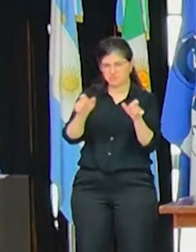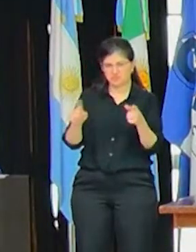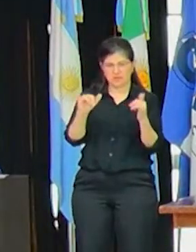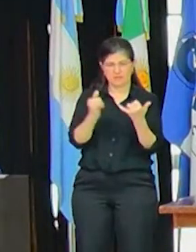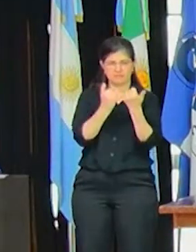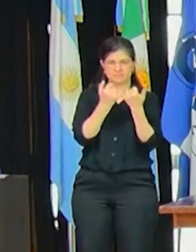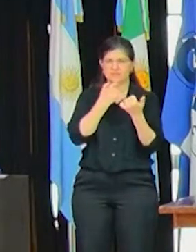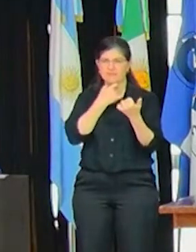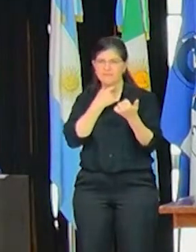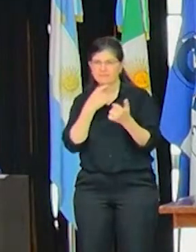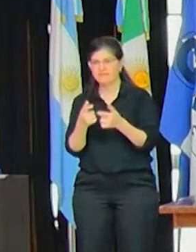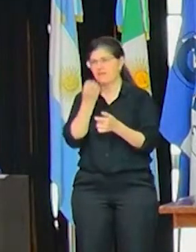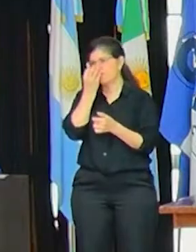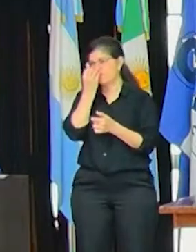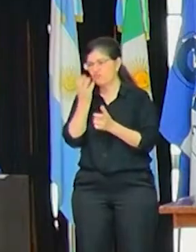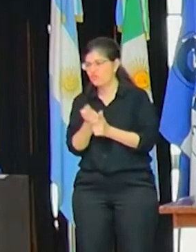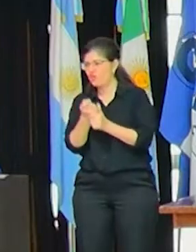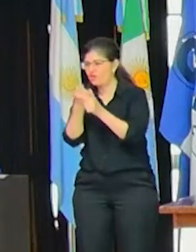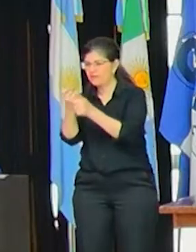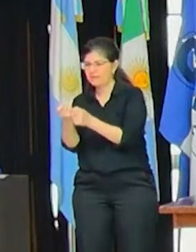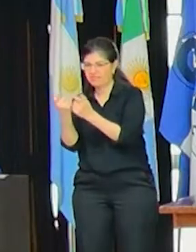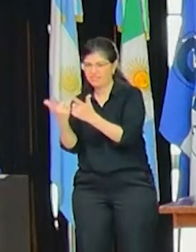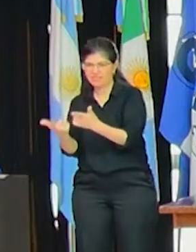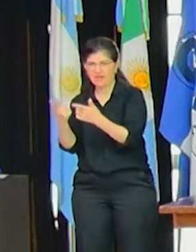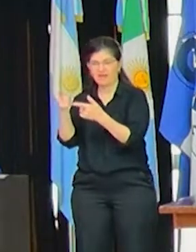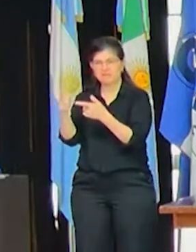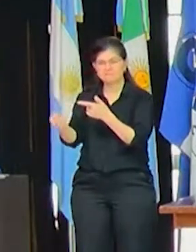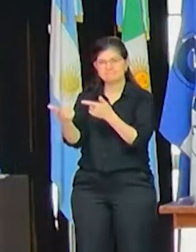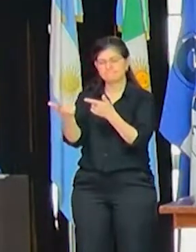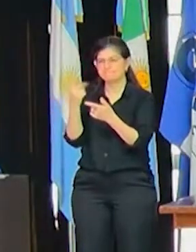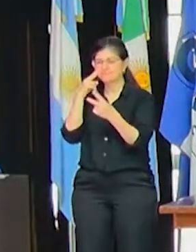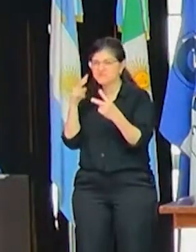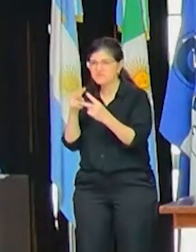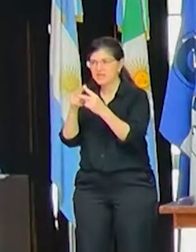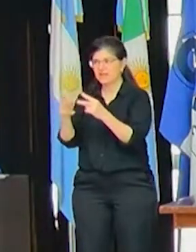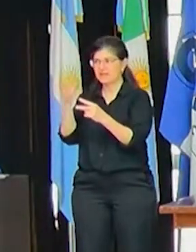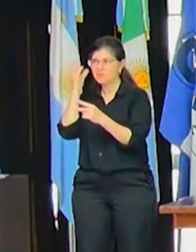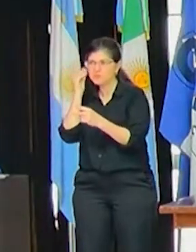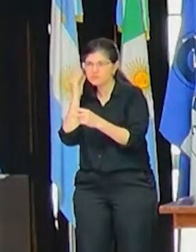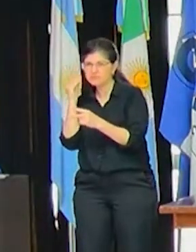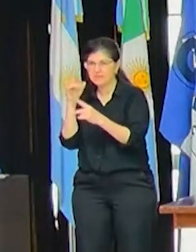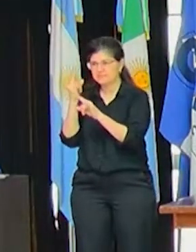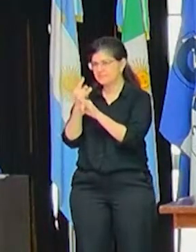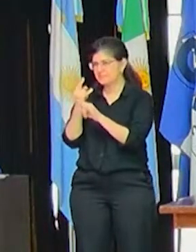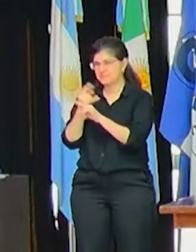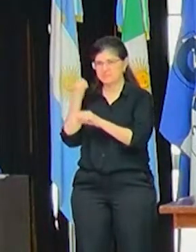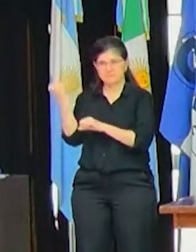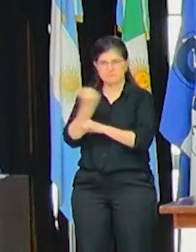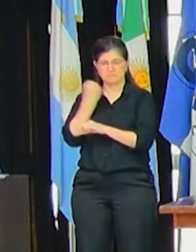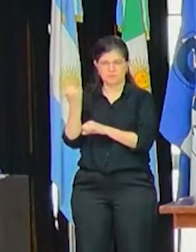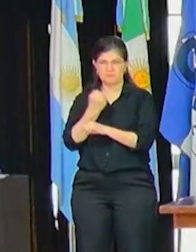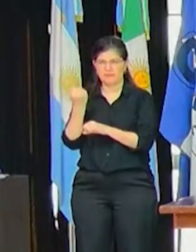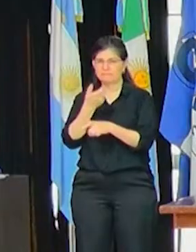ramo de flores, que quería cumplir los 60 años, escuchar siempre, como dijo Maya, las palabras y